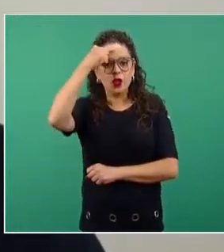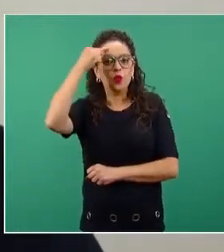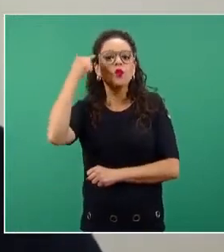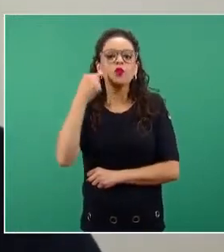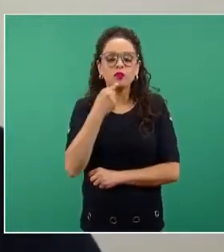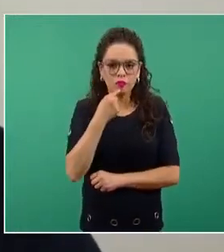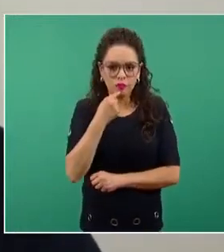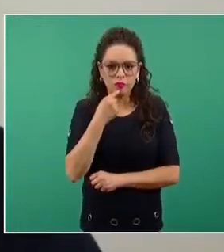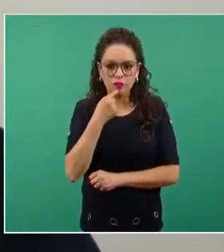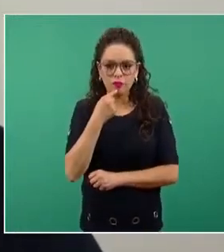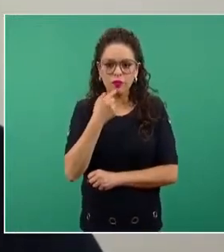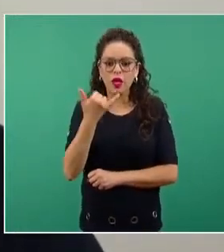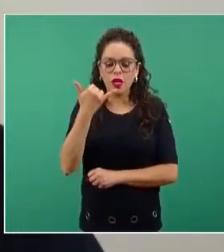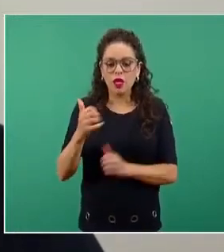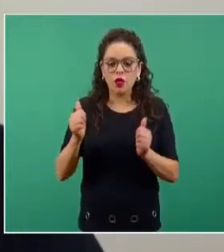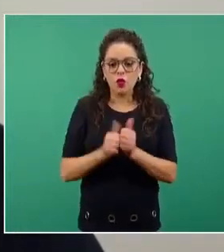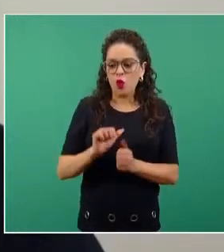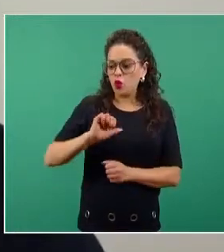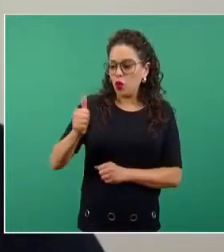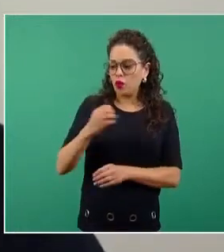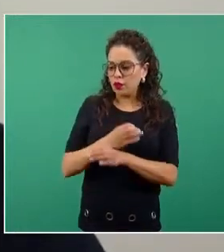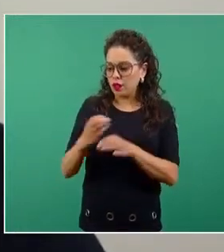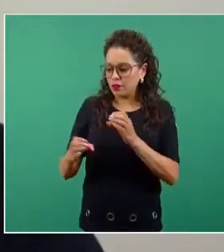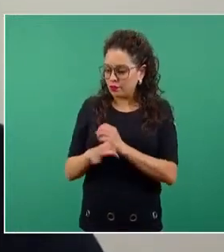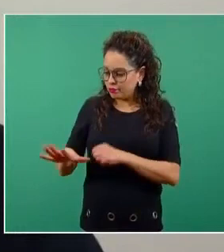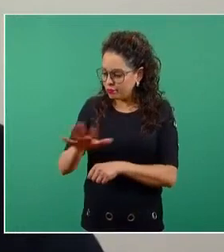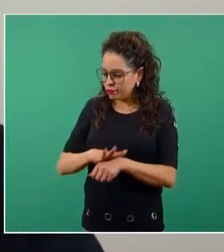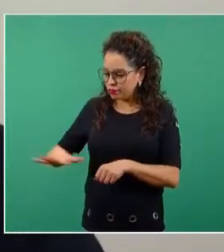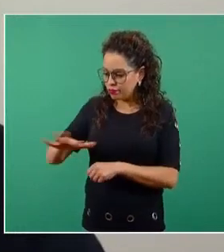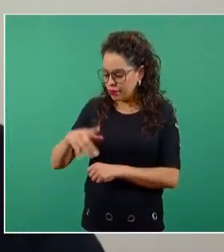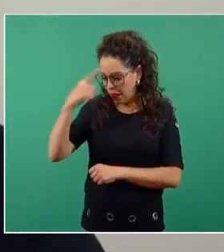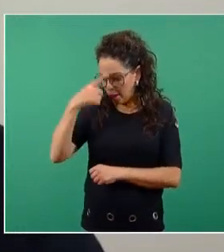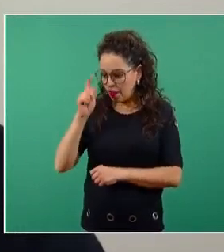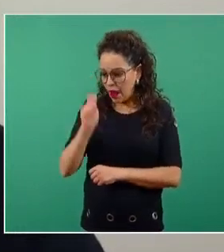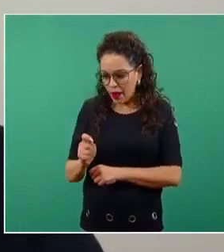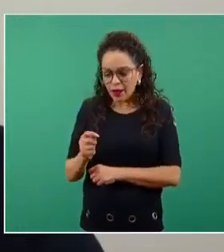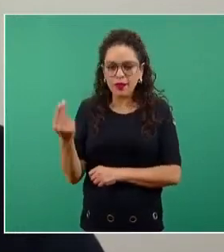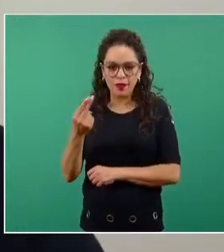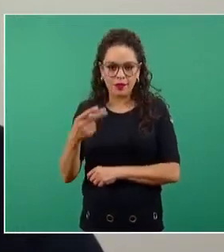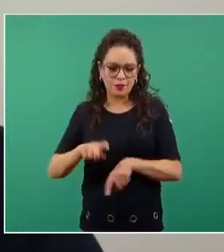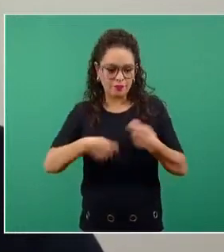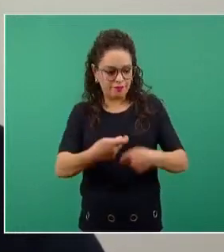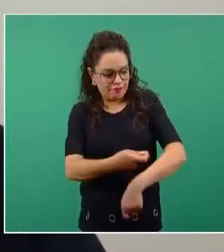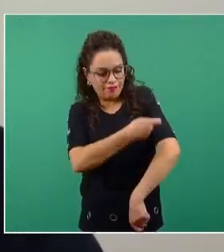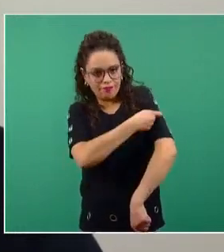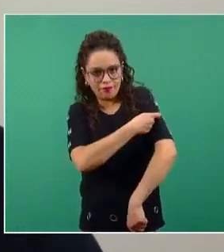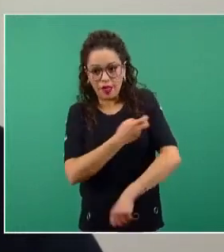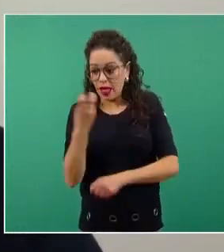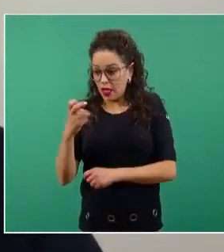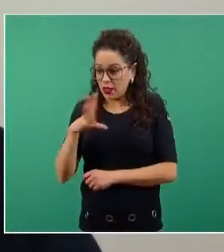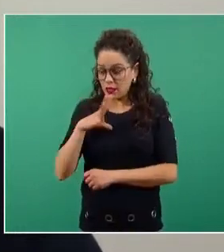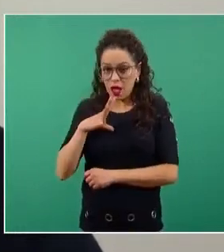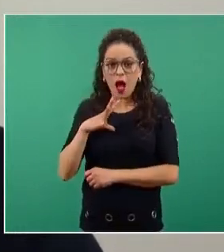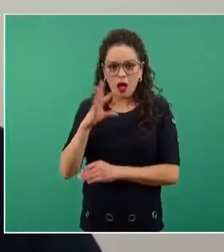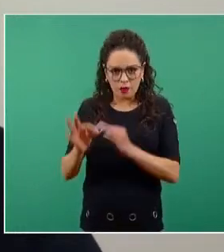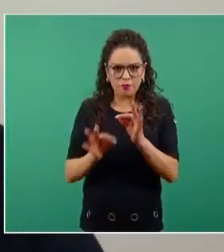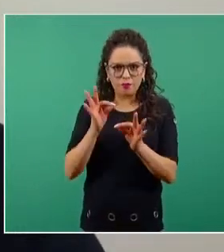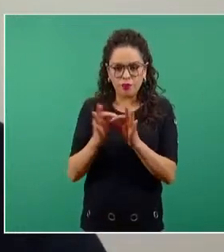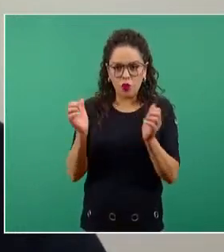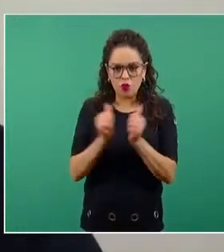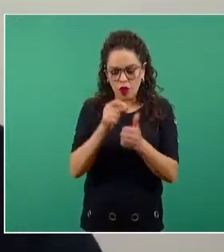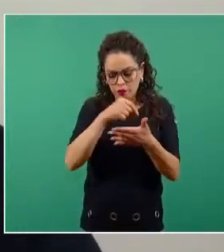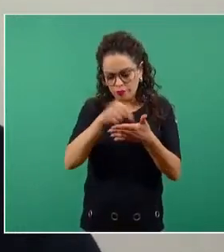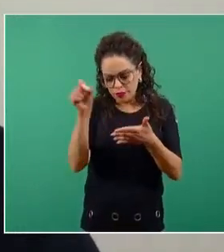las herramientas que se requiere para la aplicación de la misma, están incluidas en este checklist y